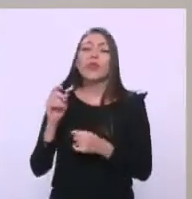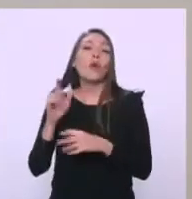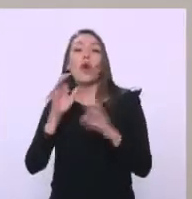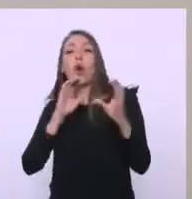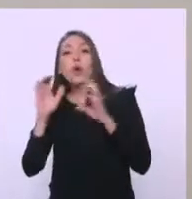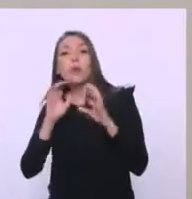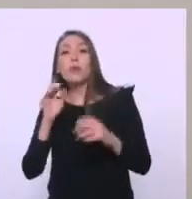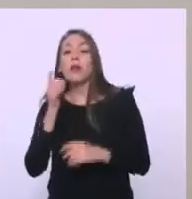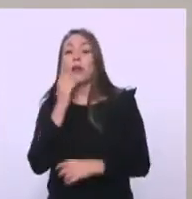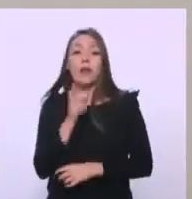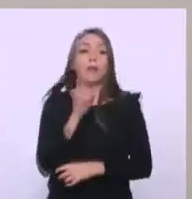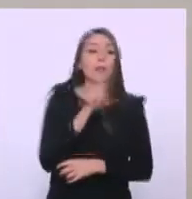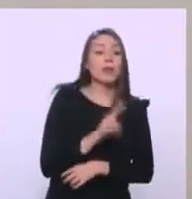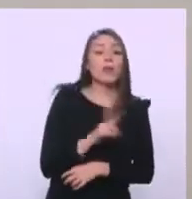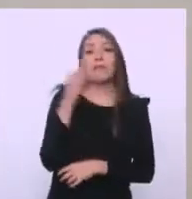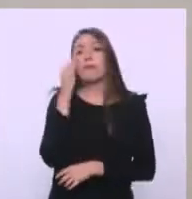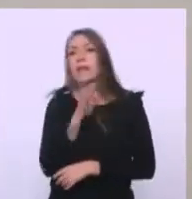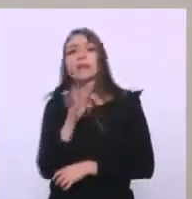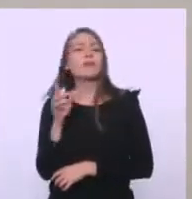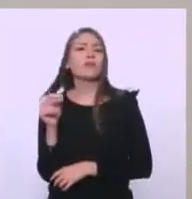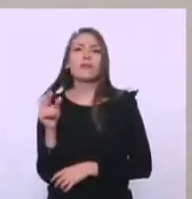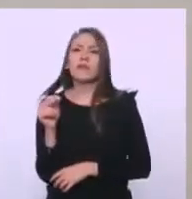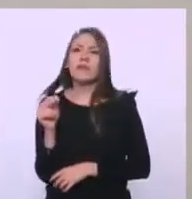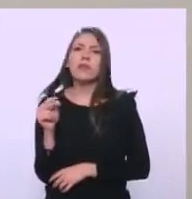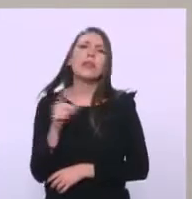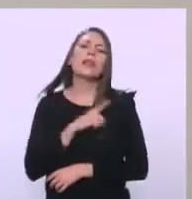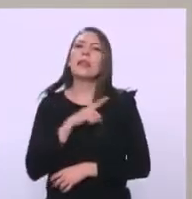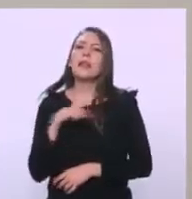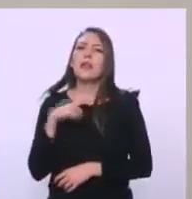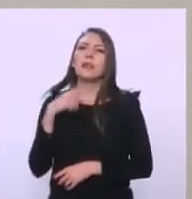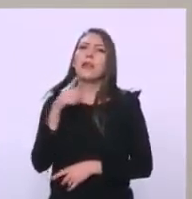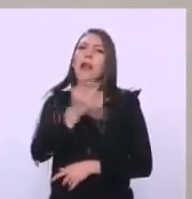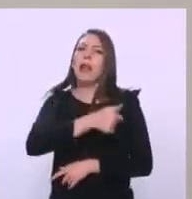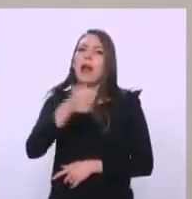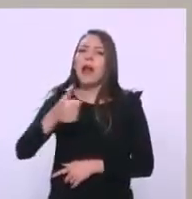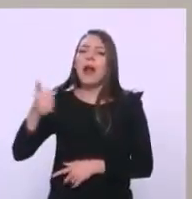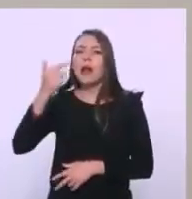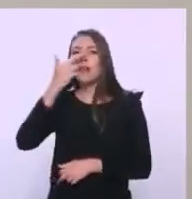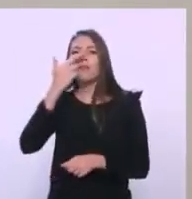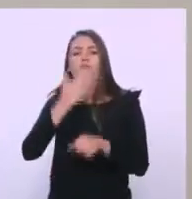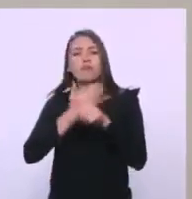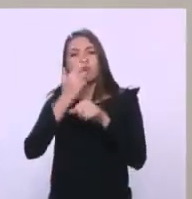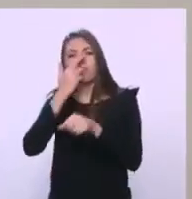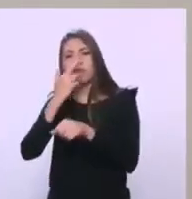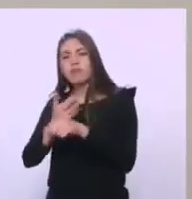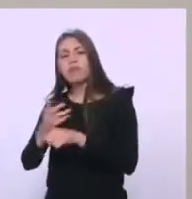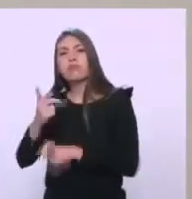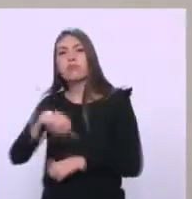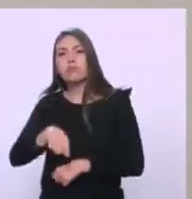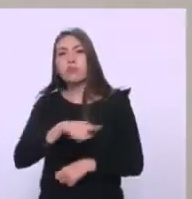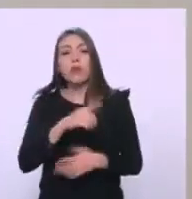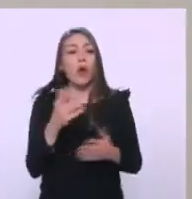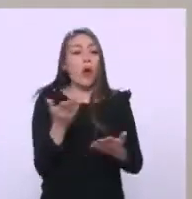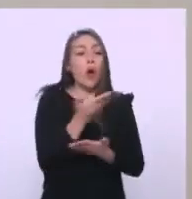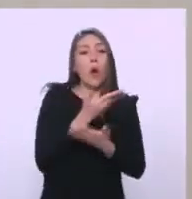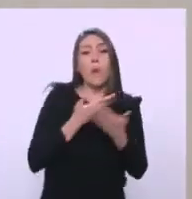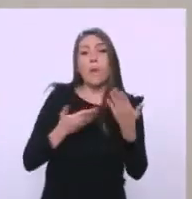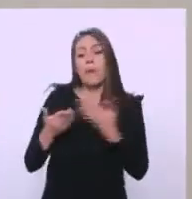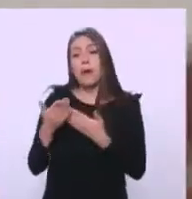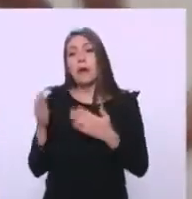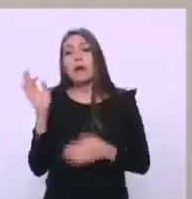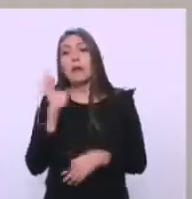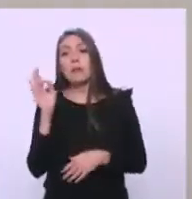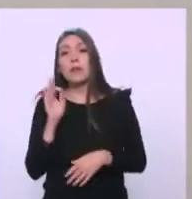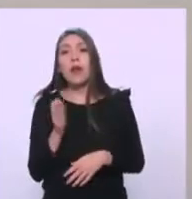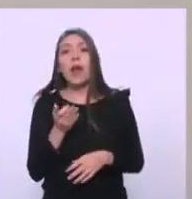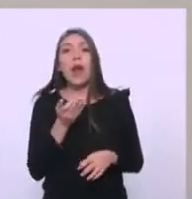que es verdadero y falso. Debe ser una especie de responsabilidad compartida entre la sociedad, porque si ahorita